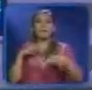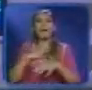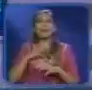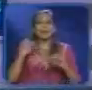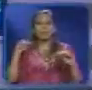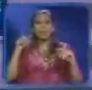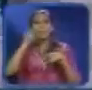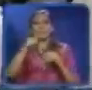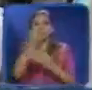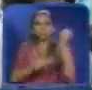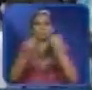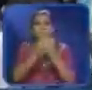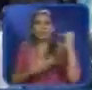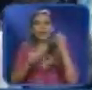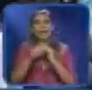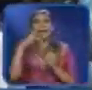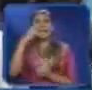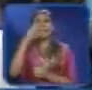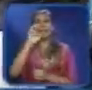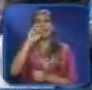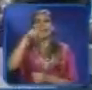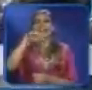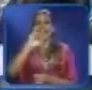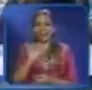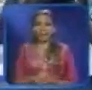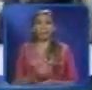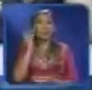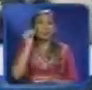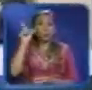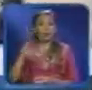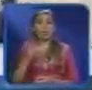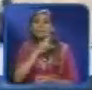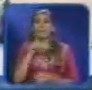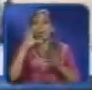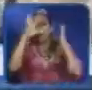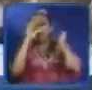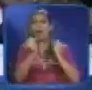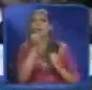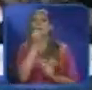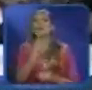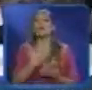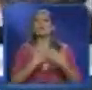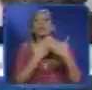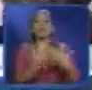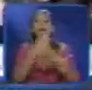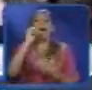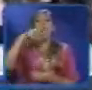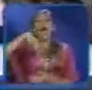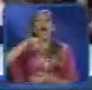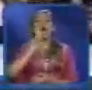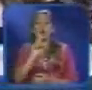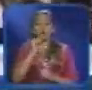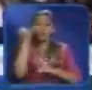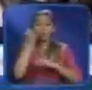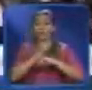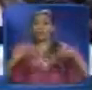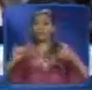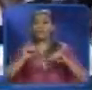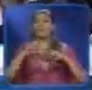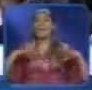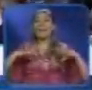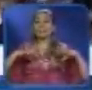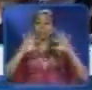Kenia. Jolie, quien es embajadora de buena voluntad del Alto Comisionado de la ONU, luego de las vacaciones con su familia,